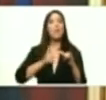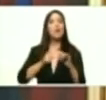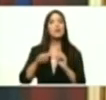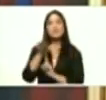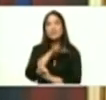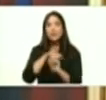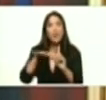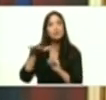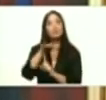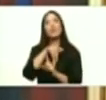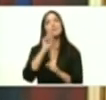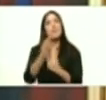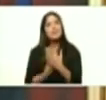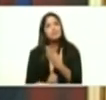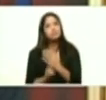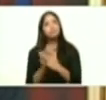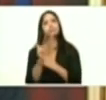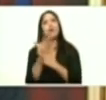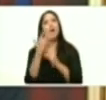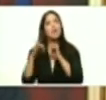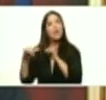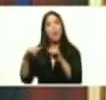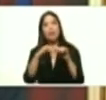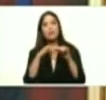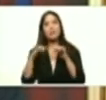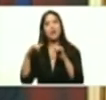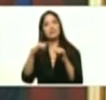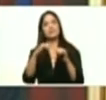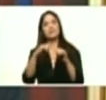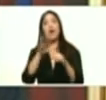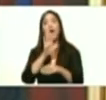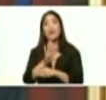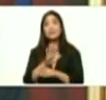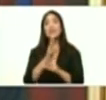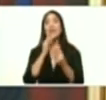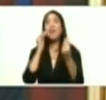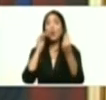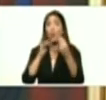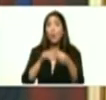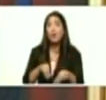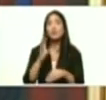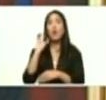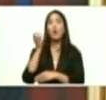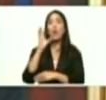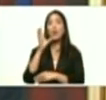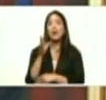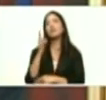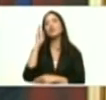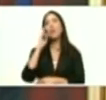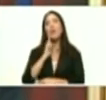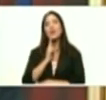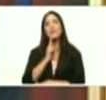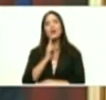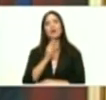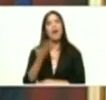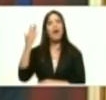refundarnos en la igualdad, como es el mandato de angostura del libertador de hace 200 años.